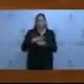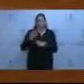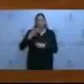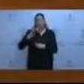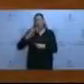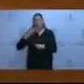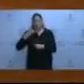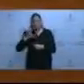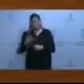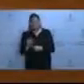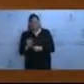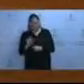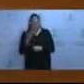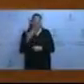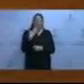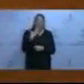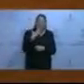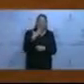acaba la